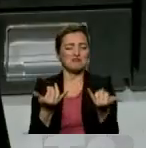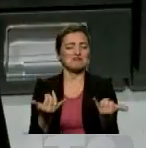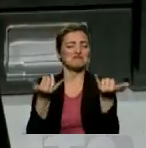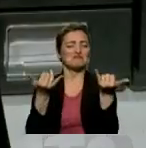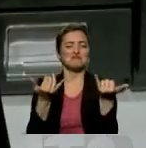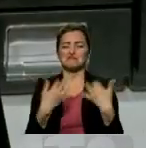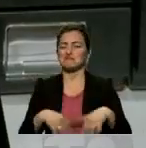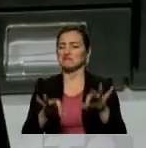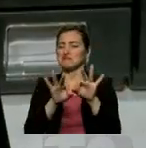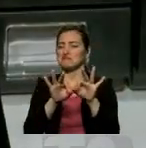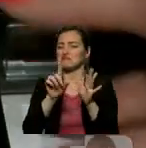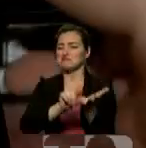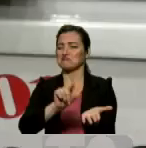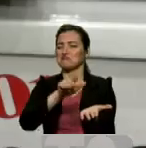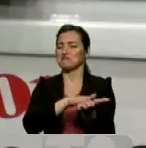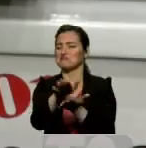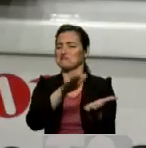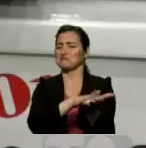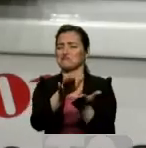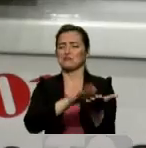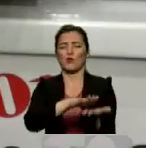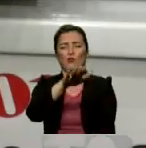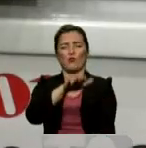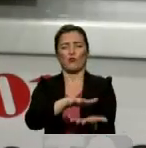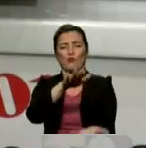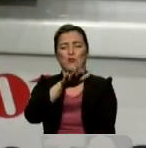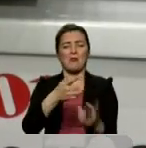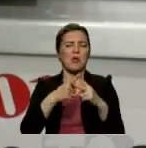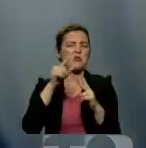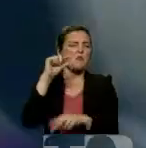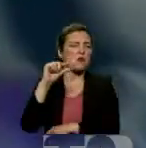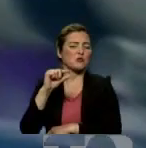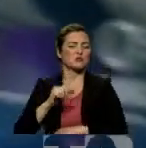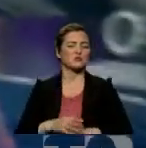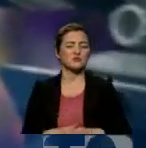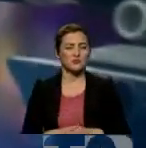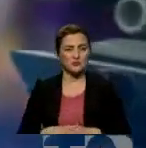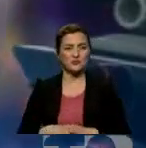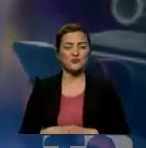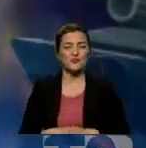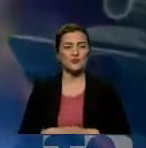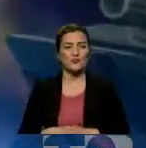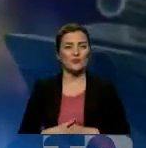son ideales para la impresión de gran volumen con bajo mantenimiento.